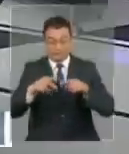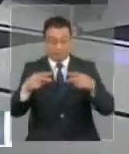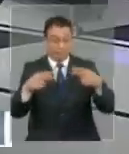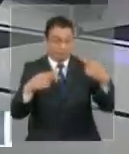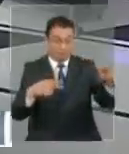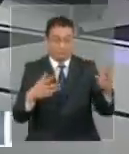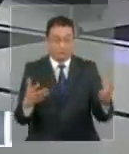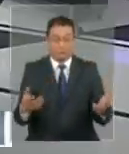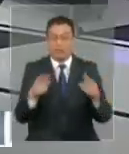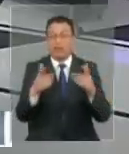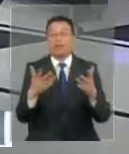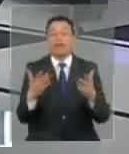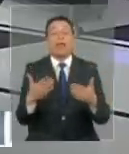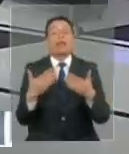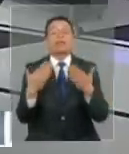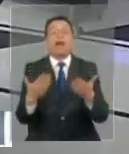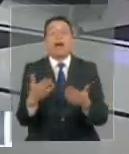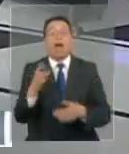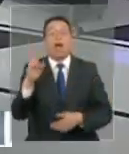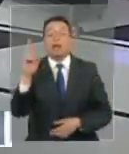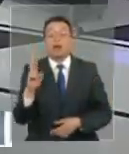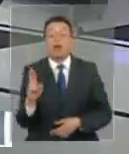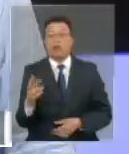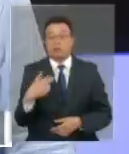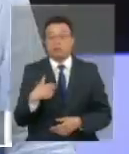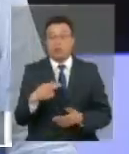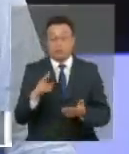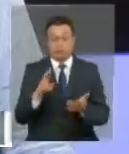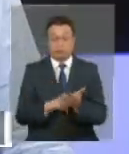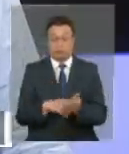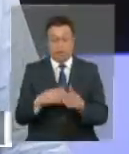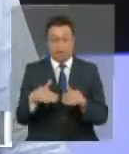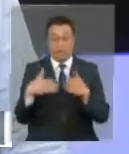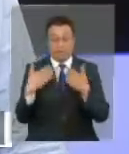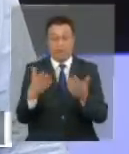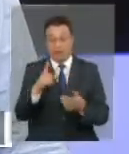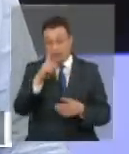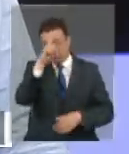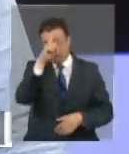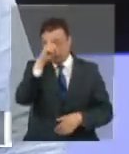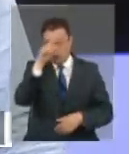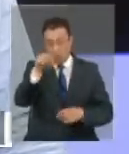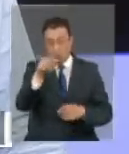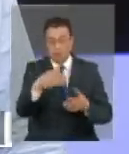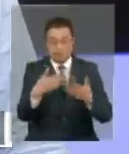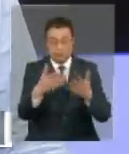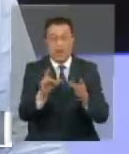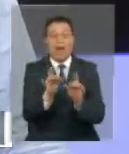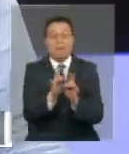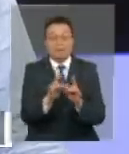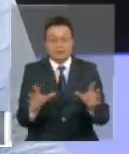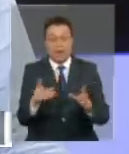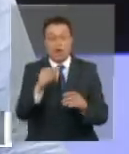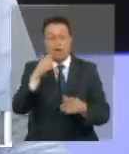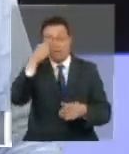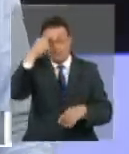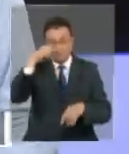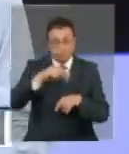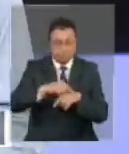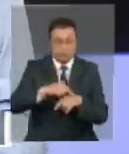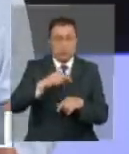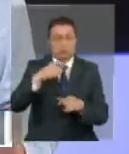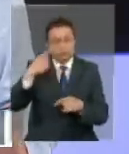Ahora, ¿qué le vamos a ofrecer a Recoleta? Porque, por cierto, yo estoy por llevar salud a los barrios y acercar la salud en especial a los crónicos, a los adultos